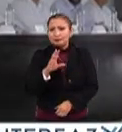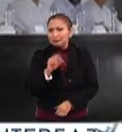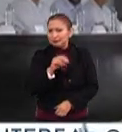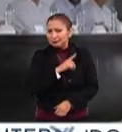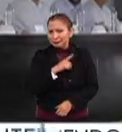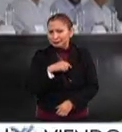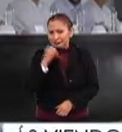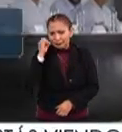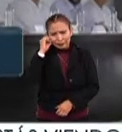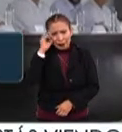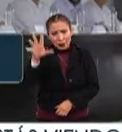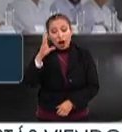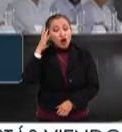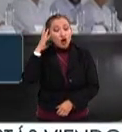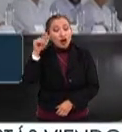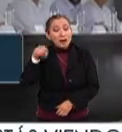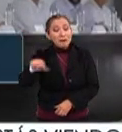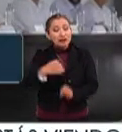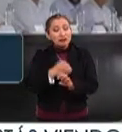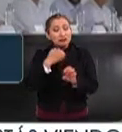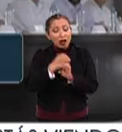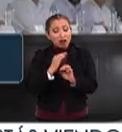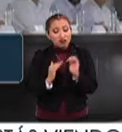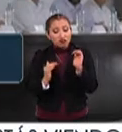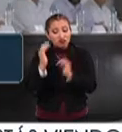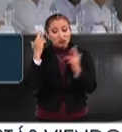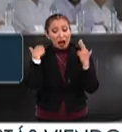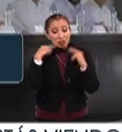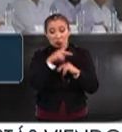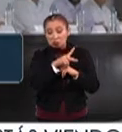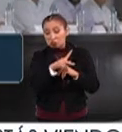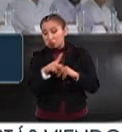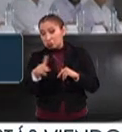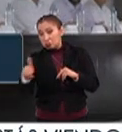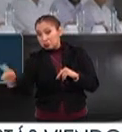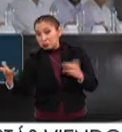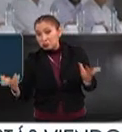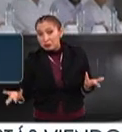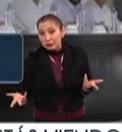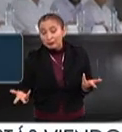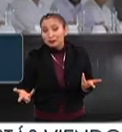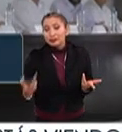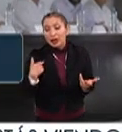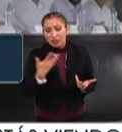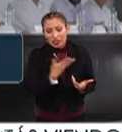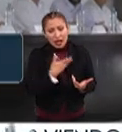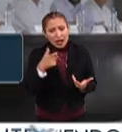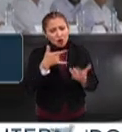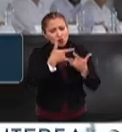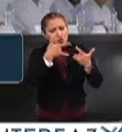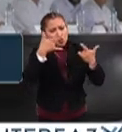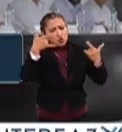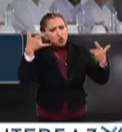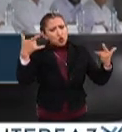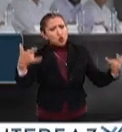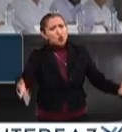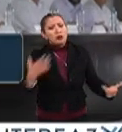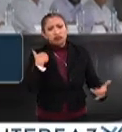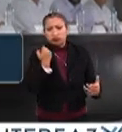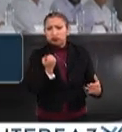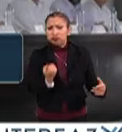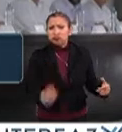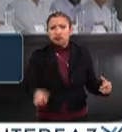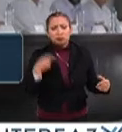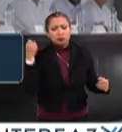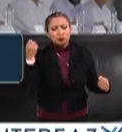olvidar que Colima es una entidad magisterial, es decir, posee una historia de